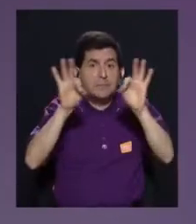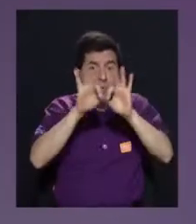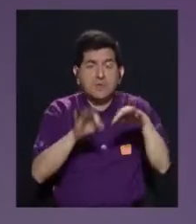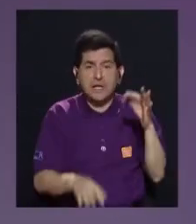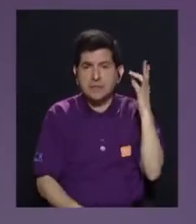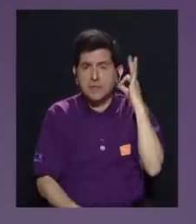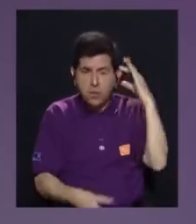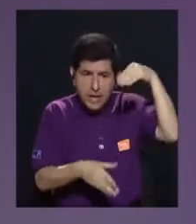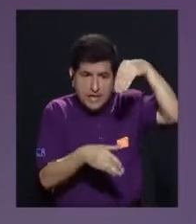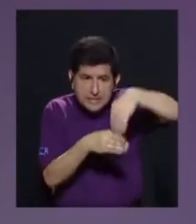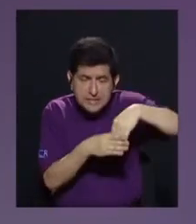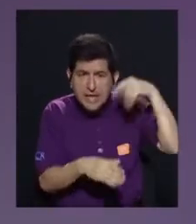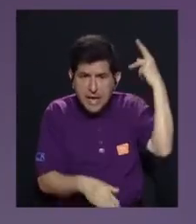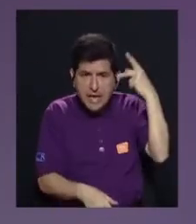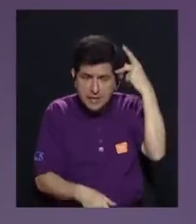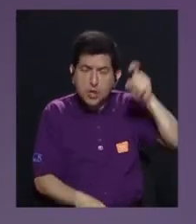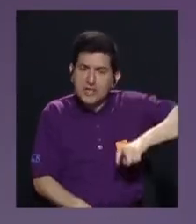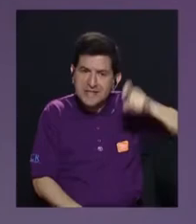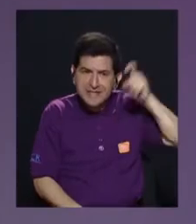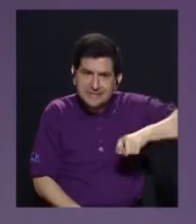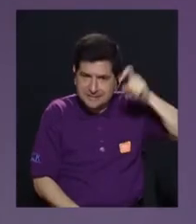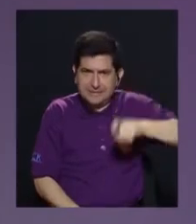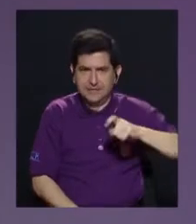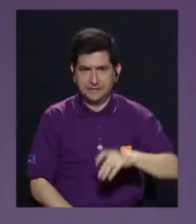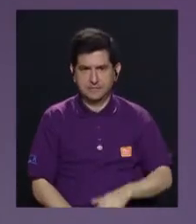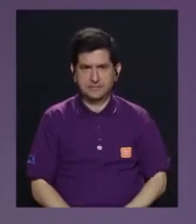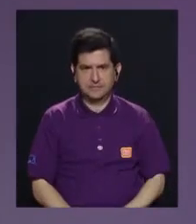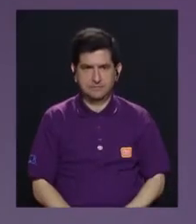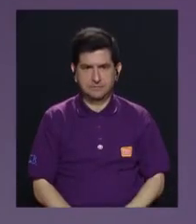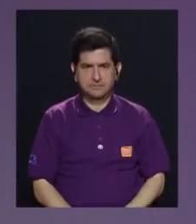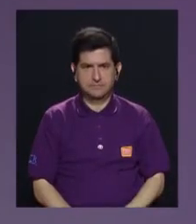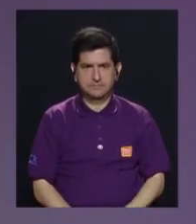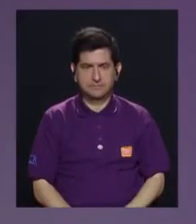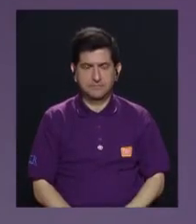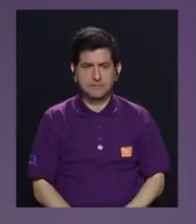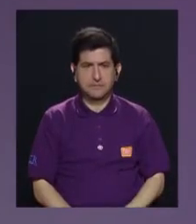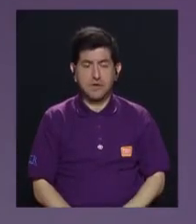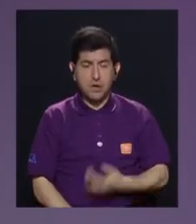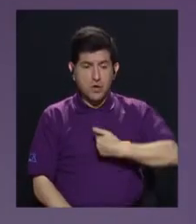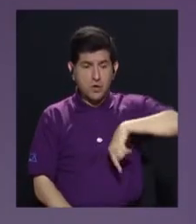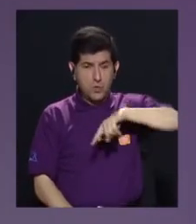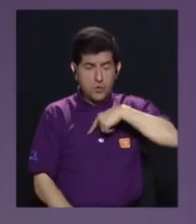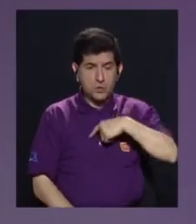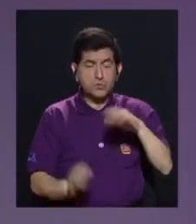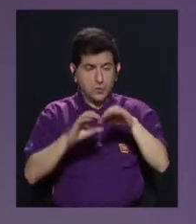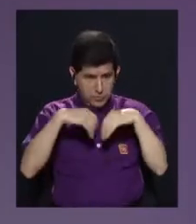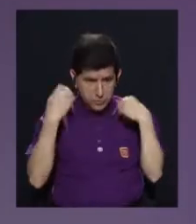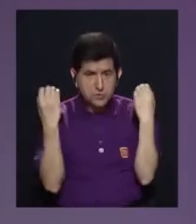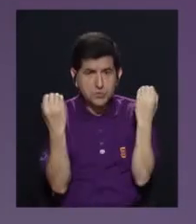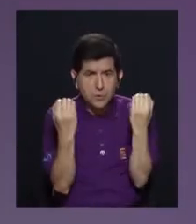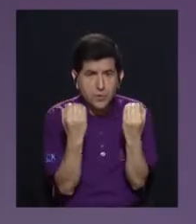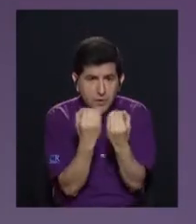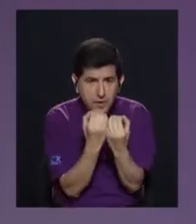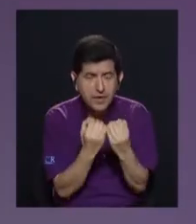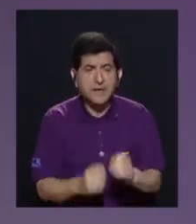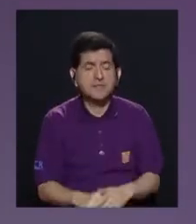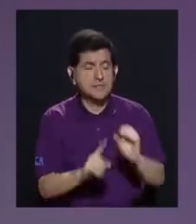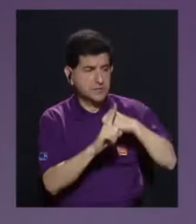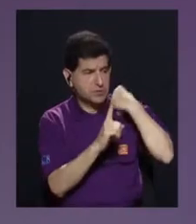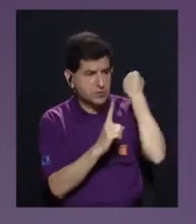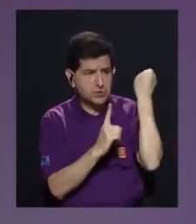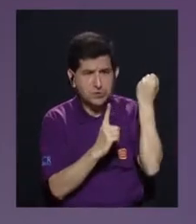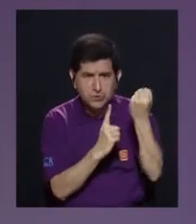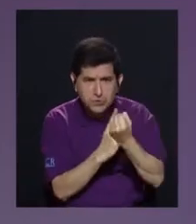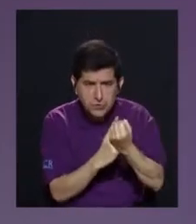mujeres en la política somos indispensables porque necesitamos organizar la sociedad